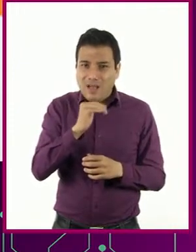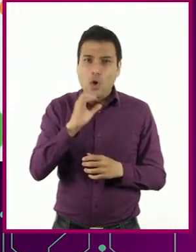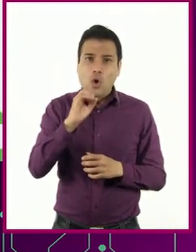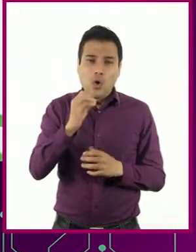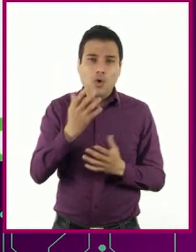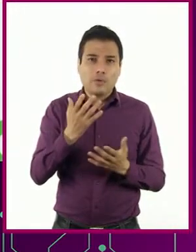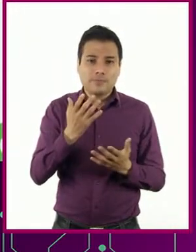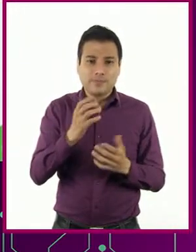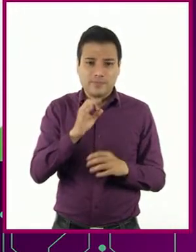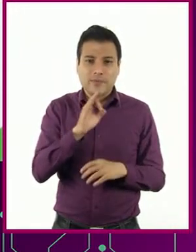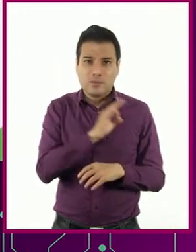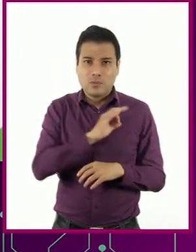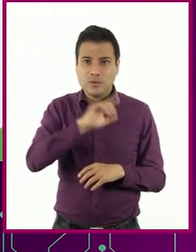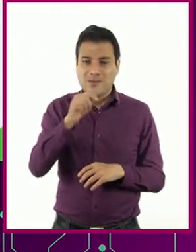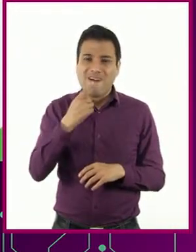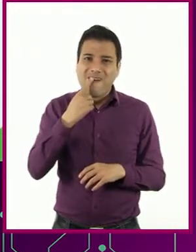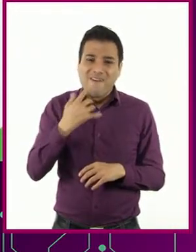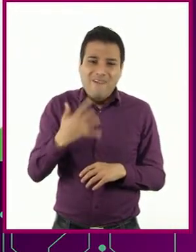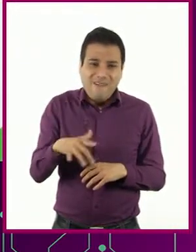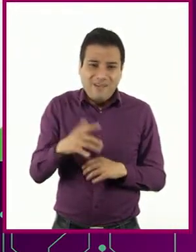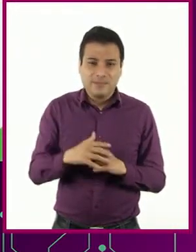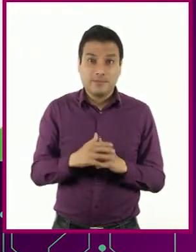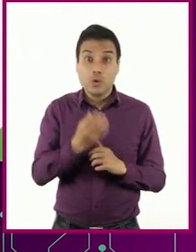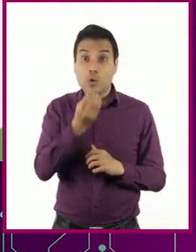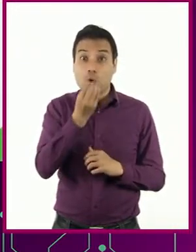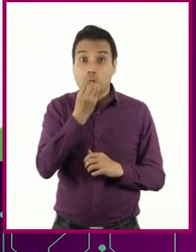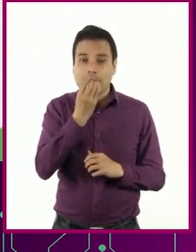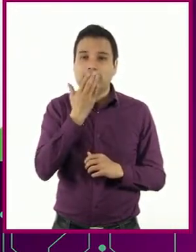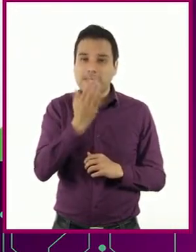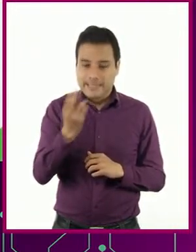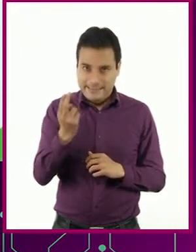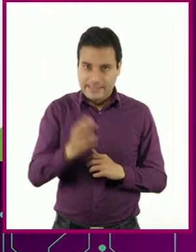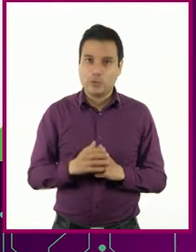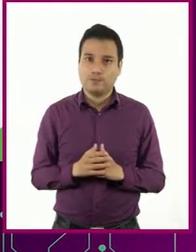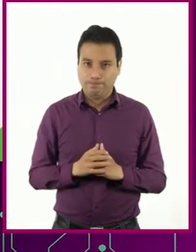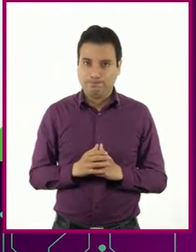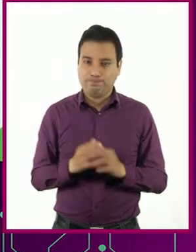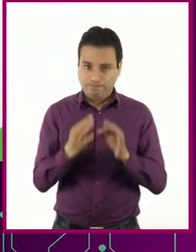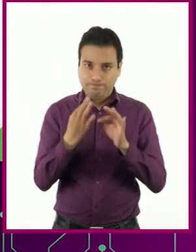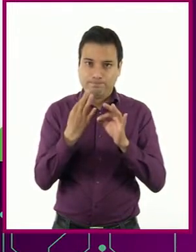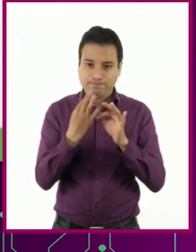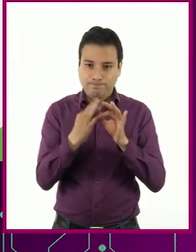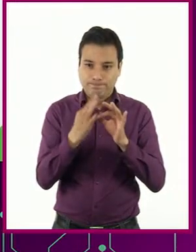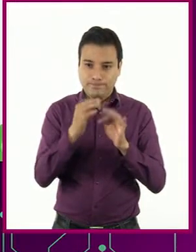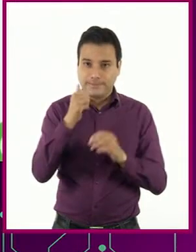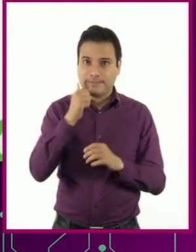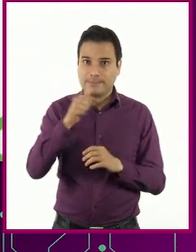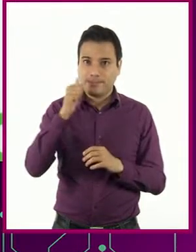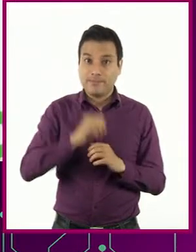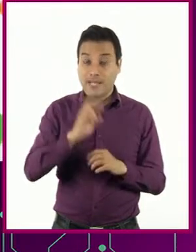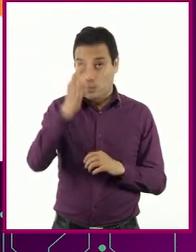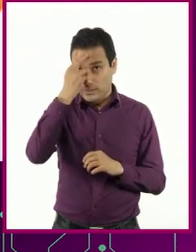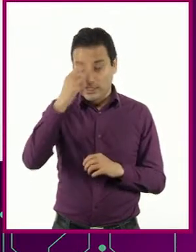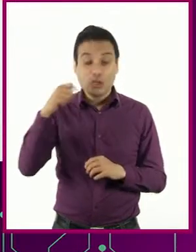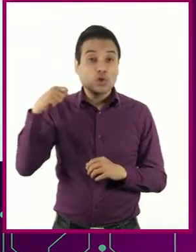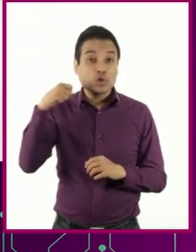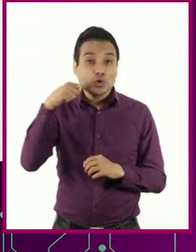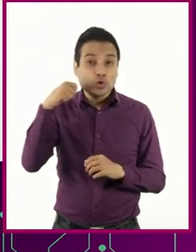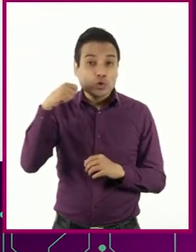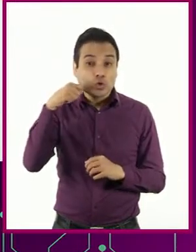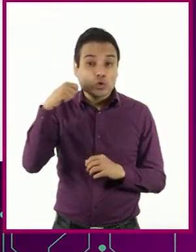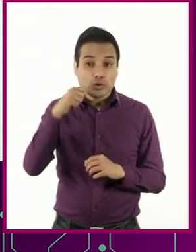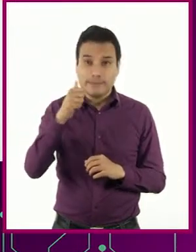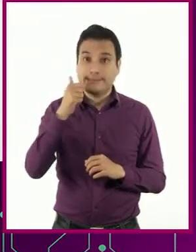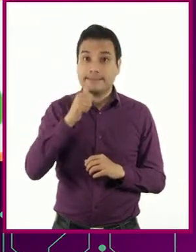nuestra autoestima. Una buena nutrición juega papel clave para lograr una adecuada salud bucal. Recuerda lavar tus dientes después de cada